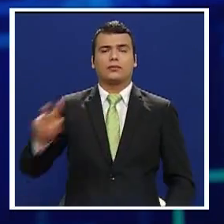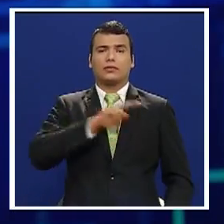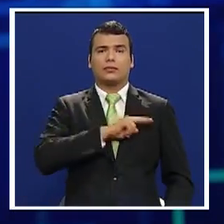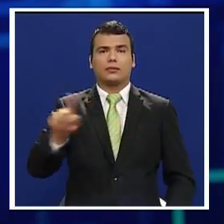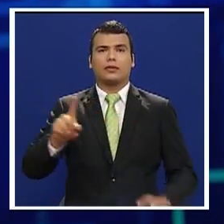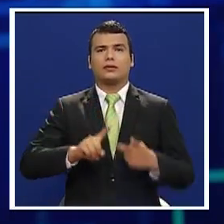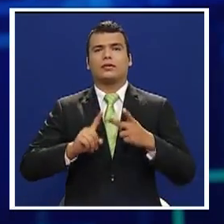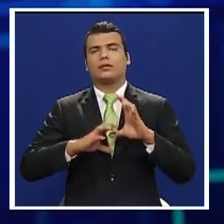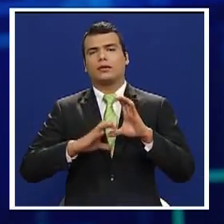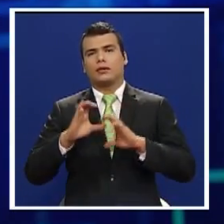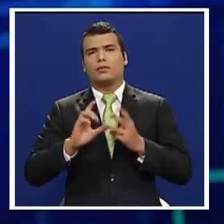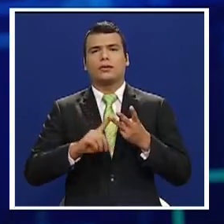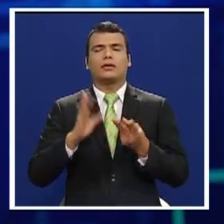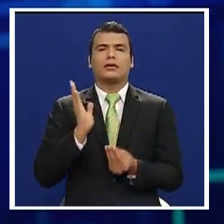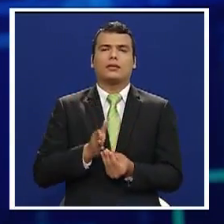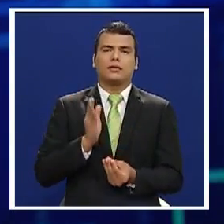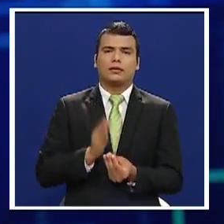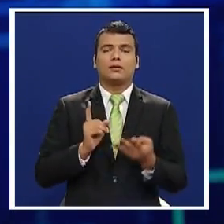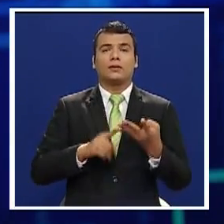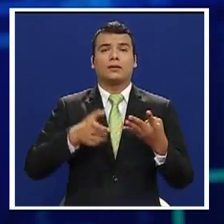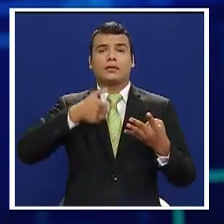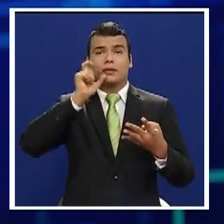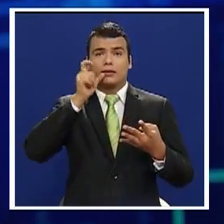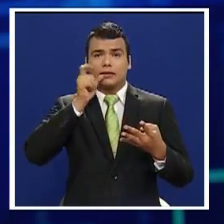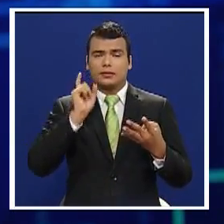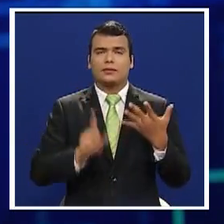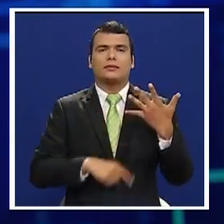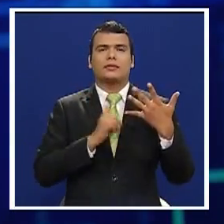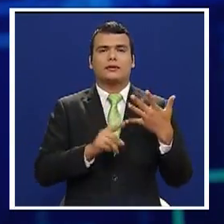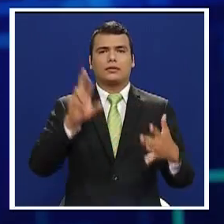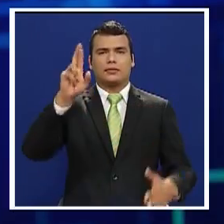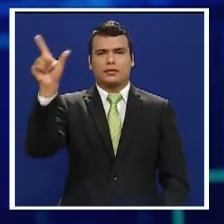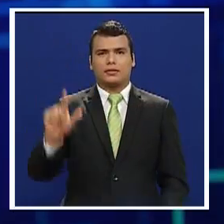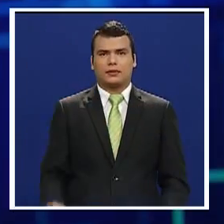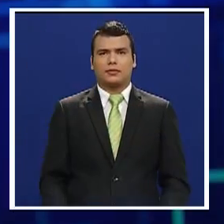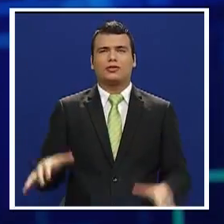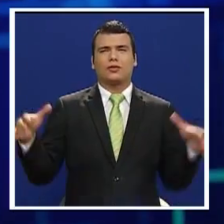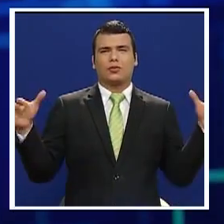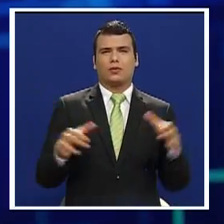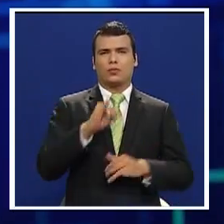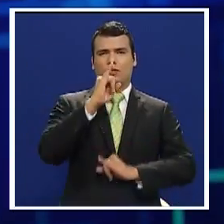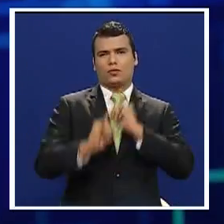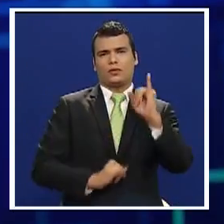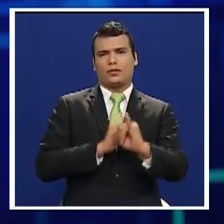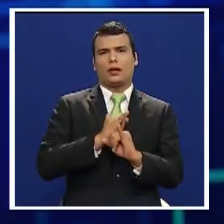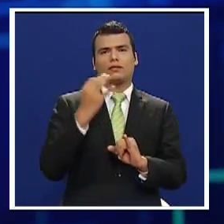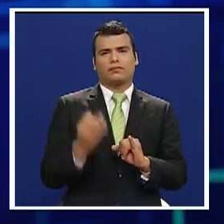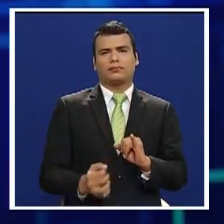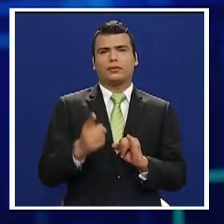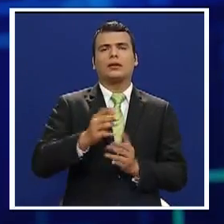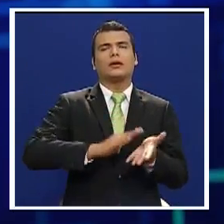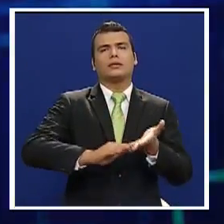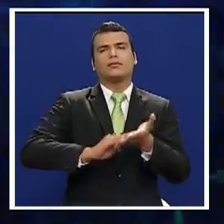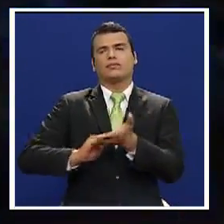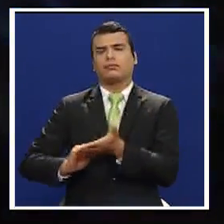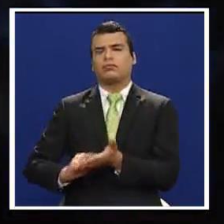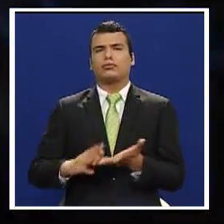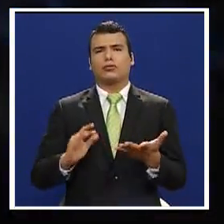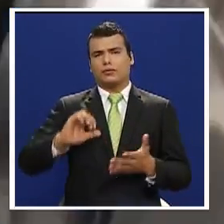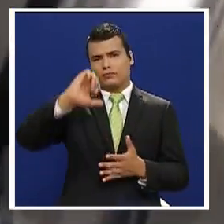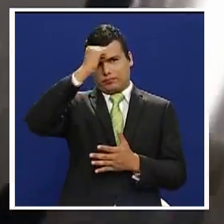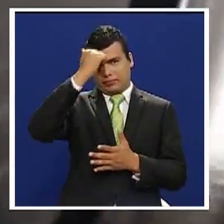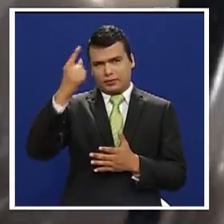hacerles veeduría y así de esa manera ganar confianza con los ciudadanos que nos eligieron. Y los días 4, 5,